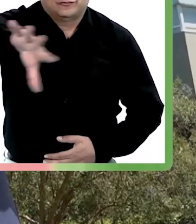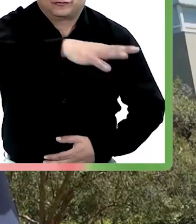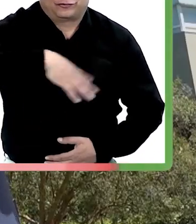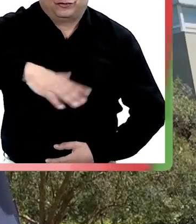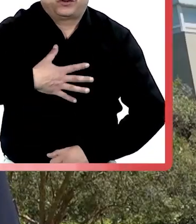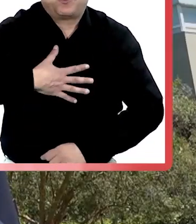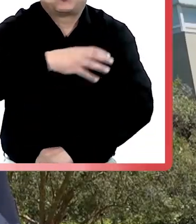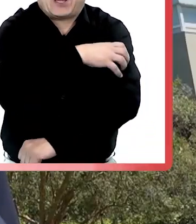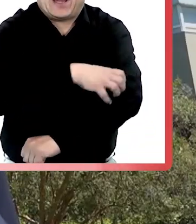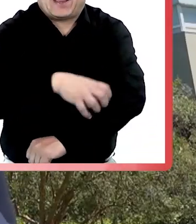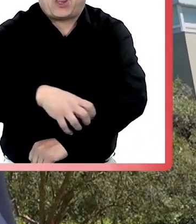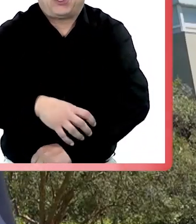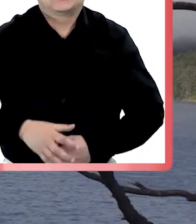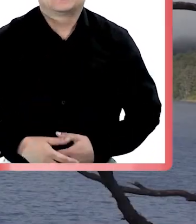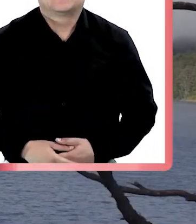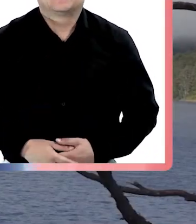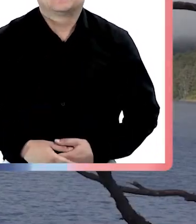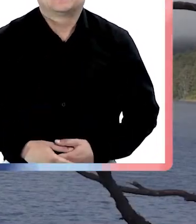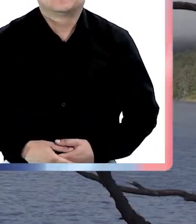Somos las regiones.